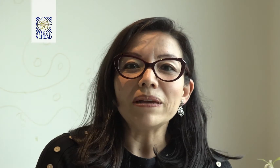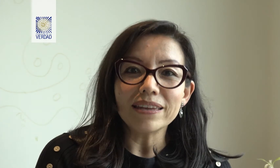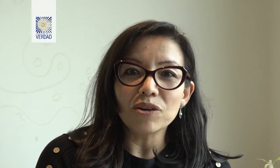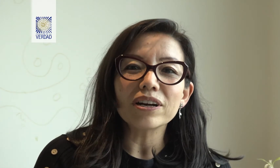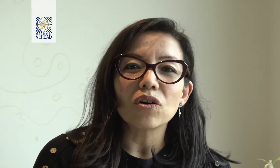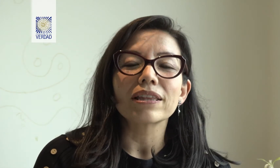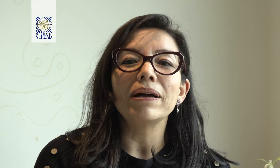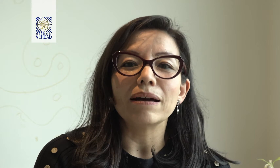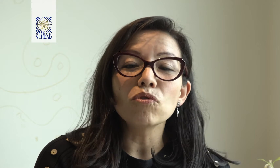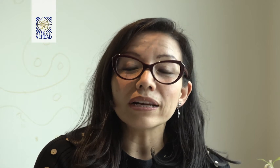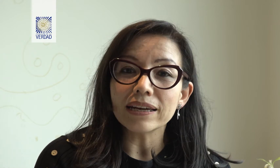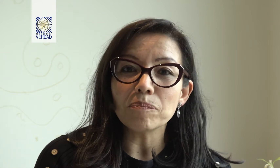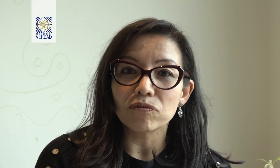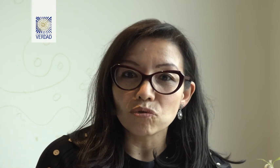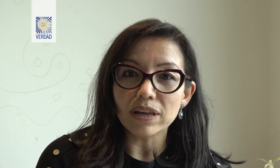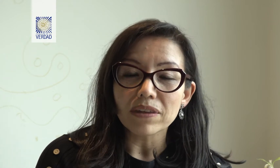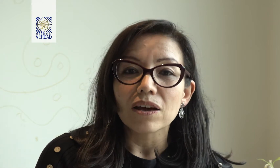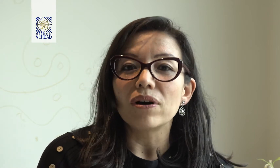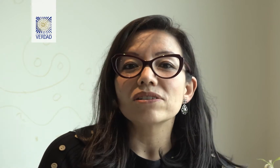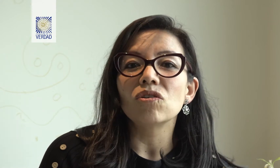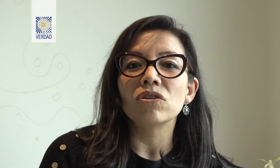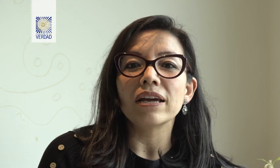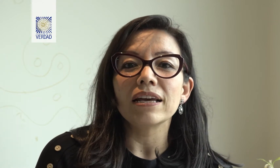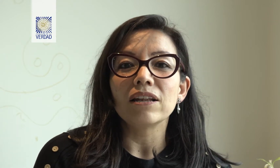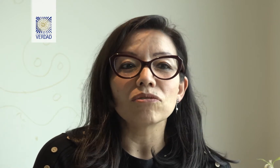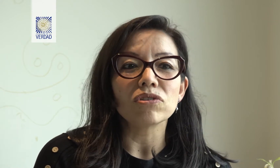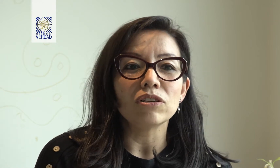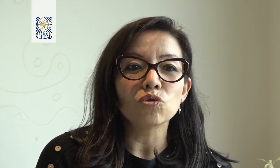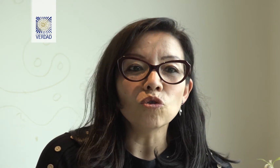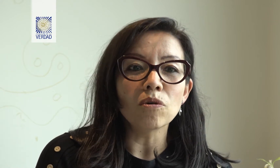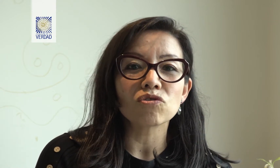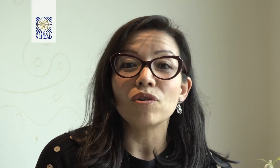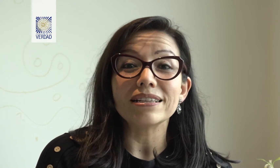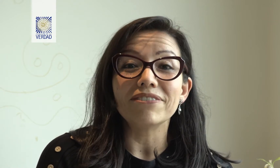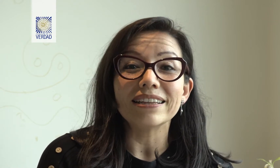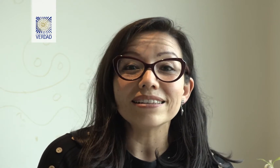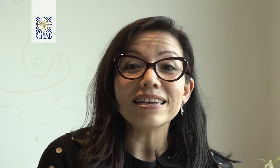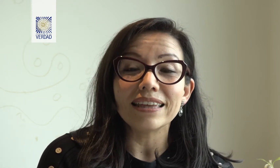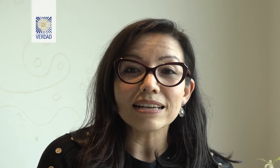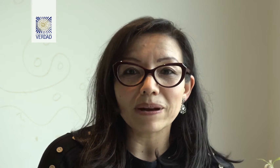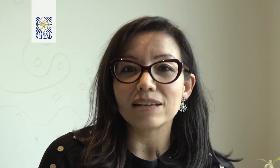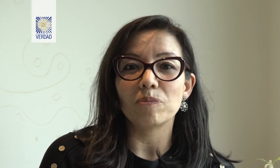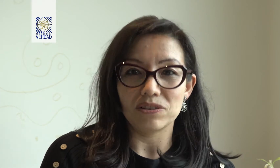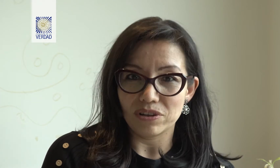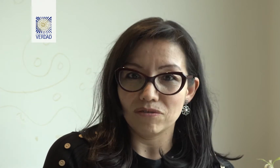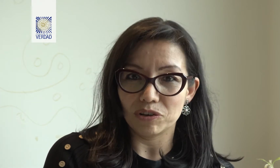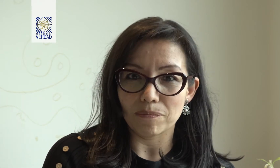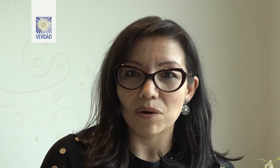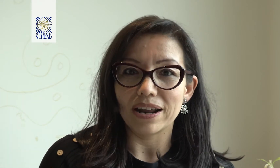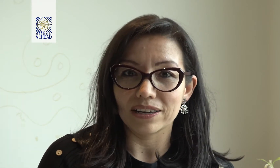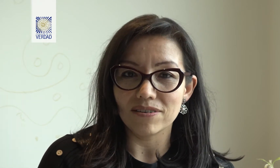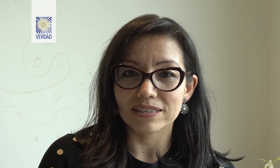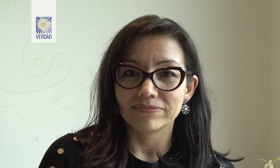nos permitieron recoger de manera muy rica y profunda cuáles son los insumos o las diferentes ideas para la superación del